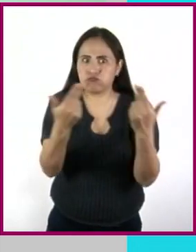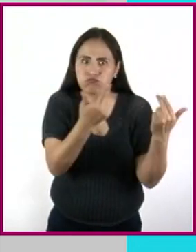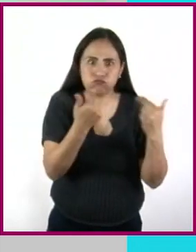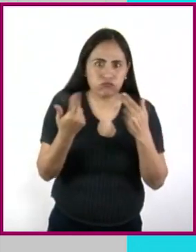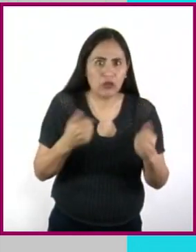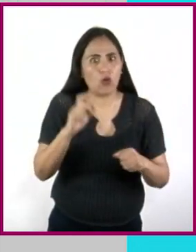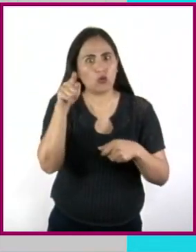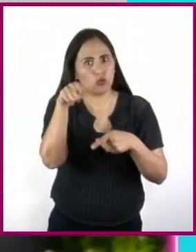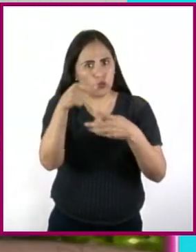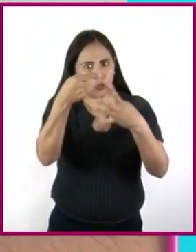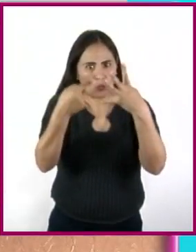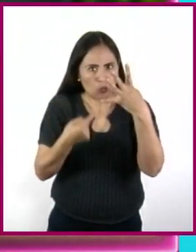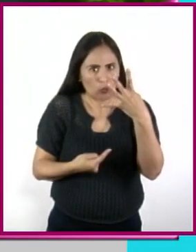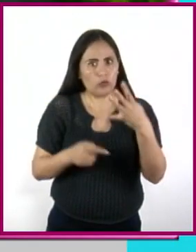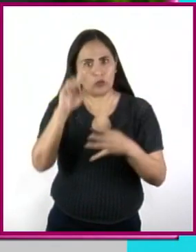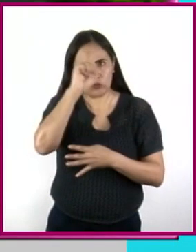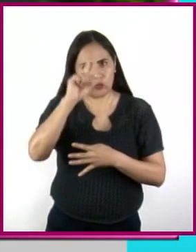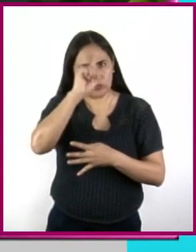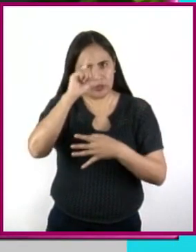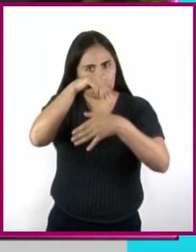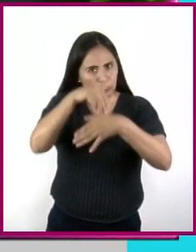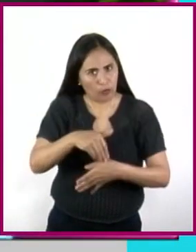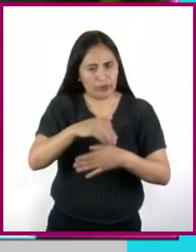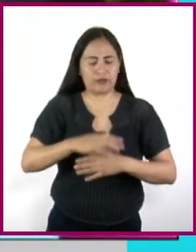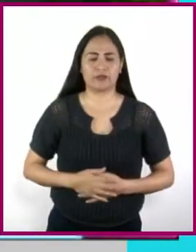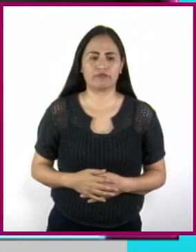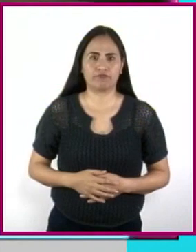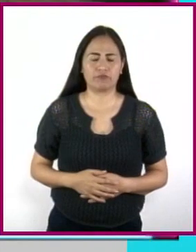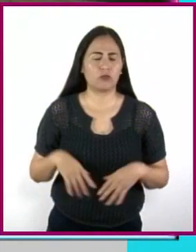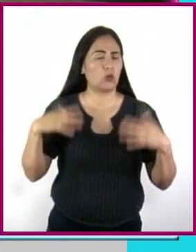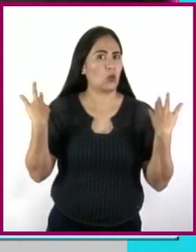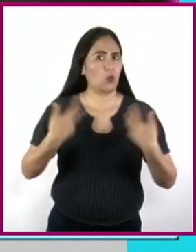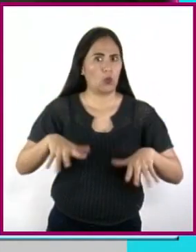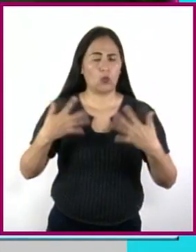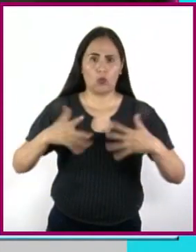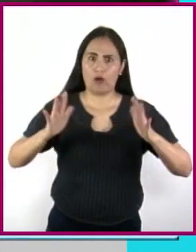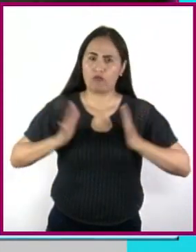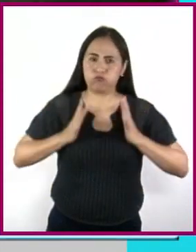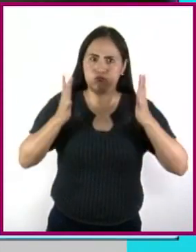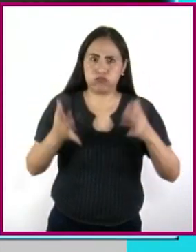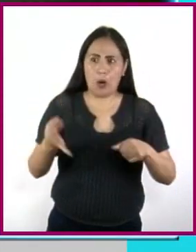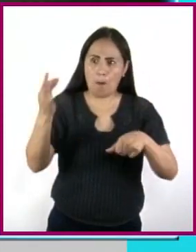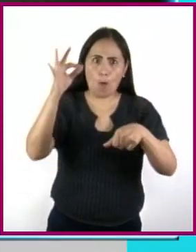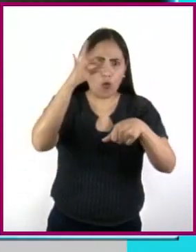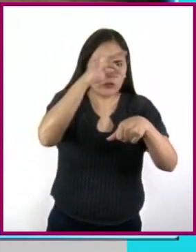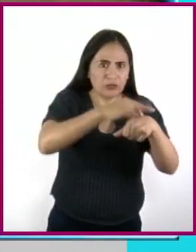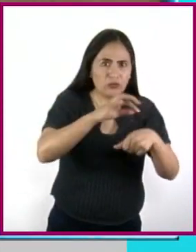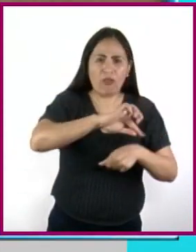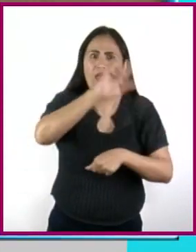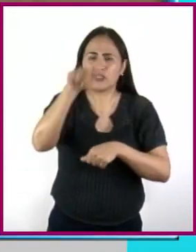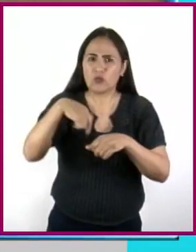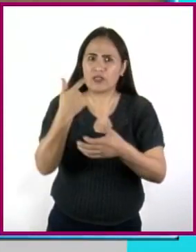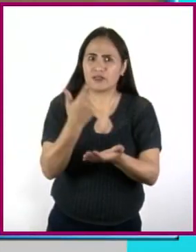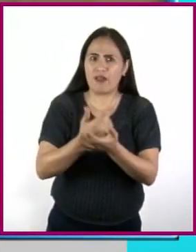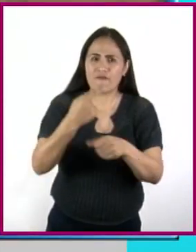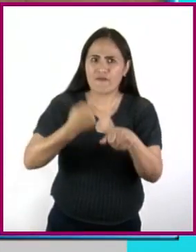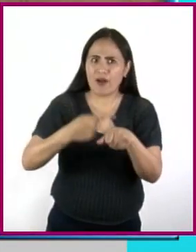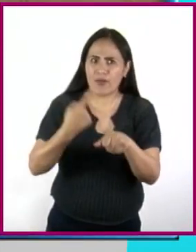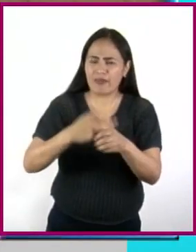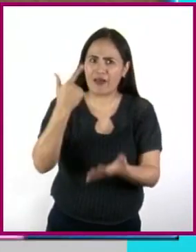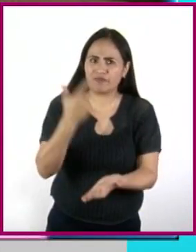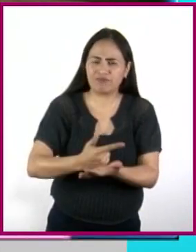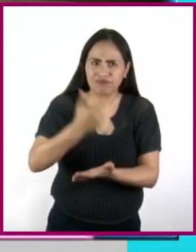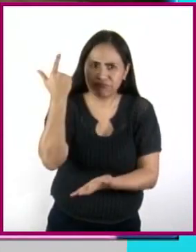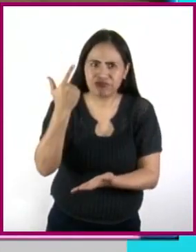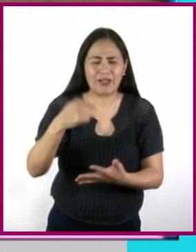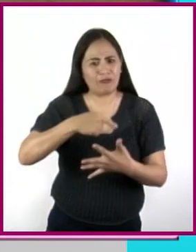precauciones necesarias. Es asombroso cómo estos pequeños insectos pueden traernos graves enfermedades. Sí,